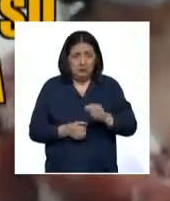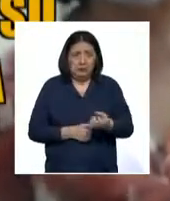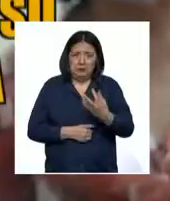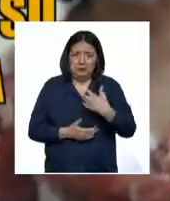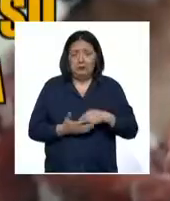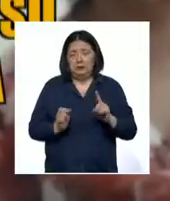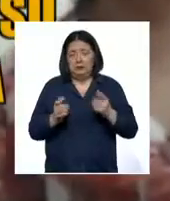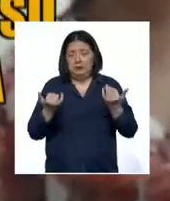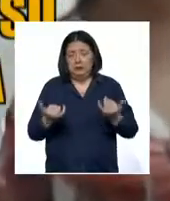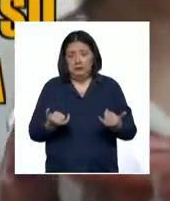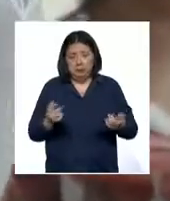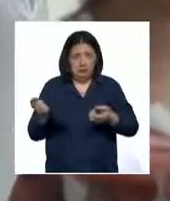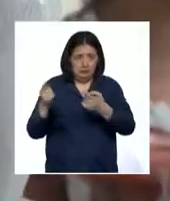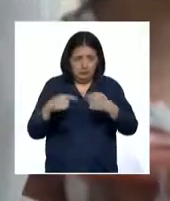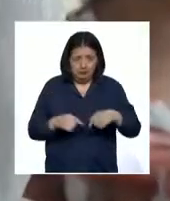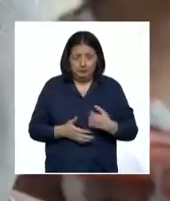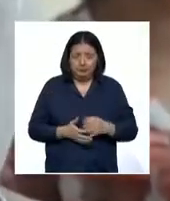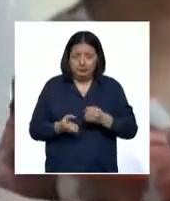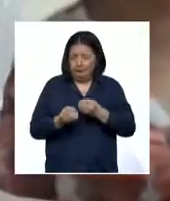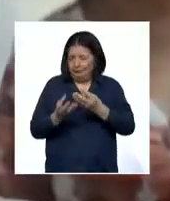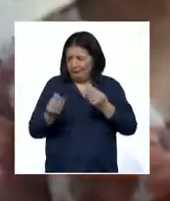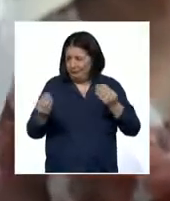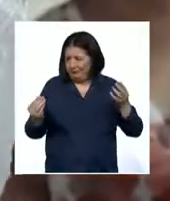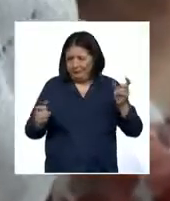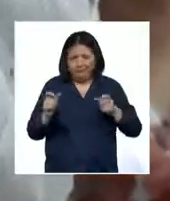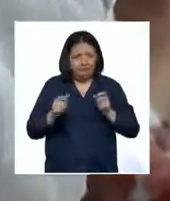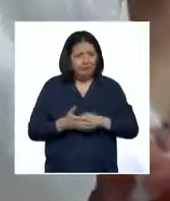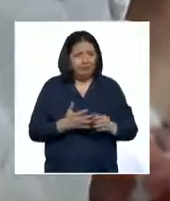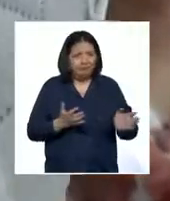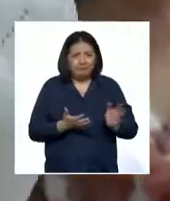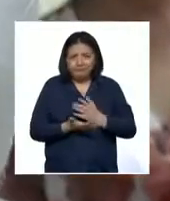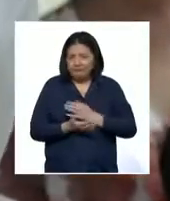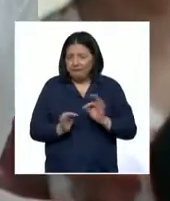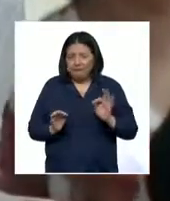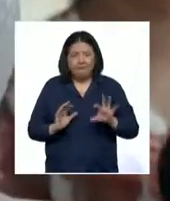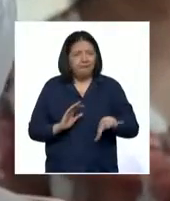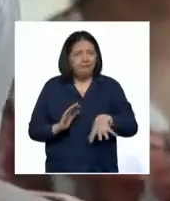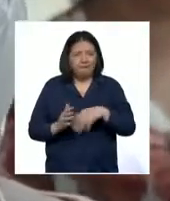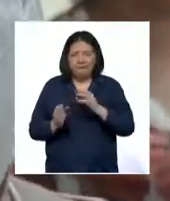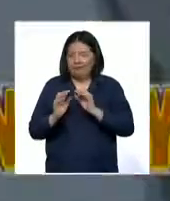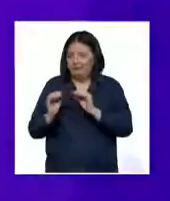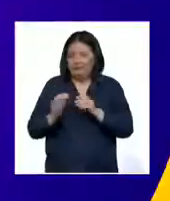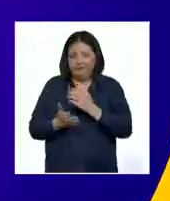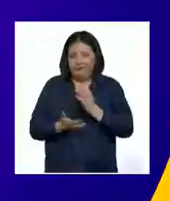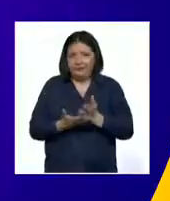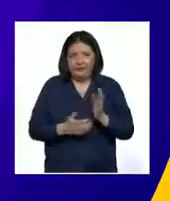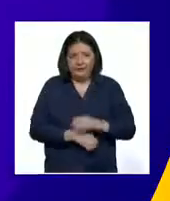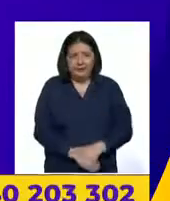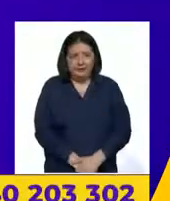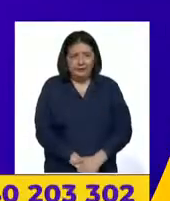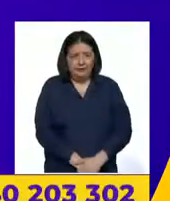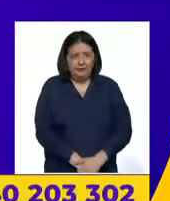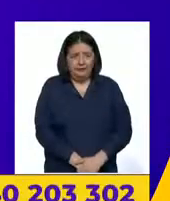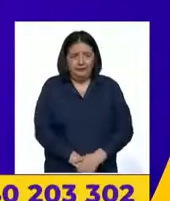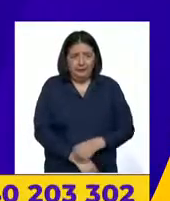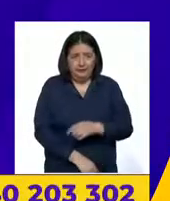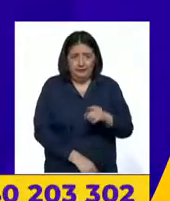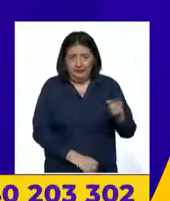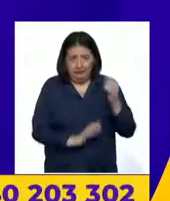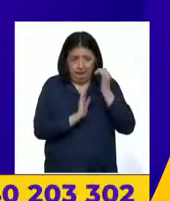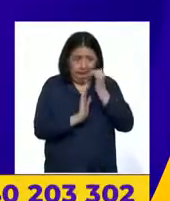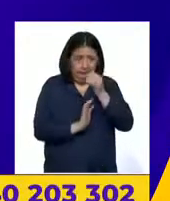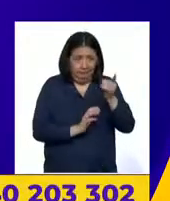dijo que venga hoy día. Hay cualquier cantidad de gente y no sale nadie a solucionar el problema. En estas